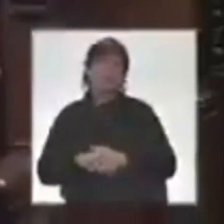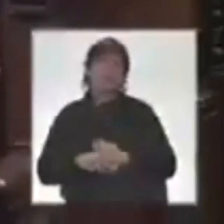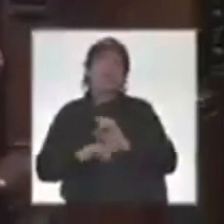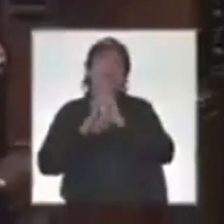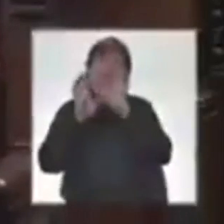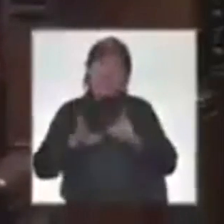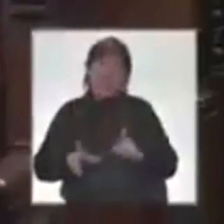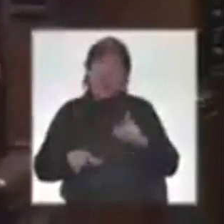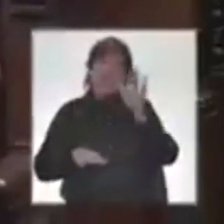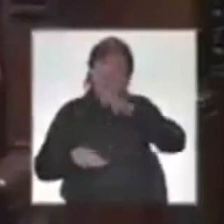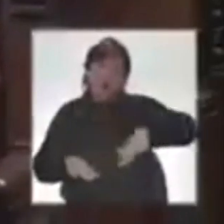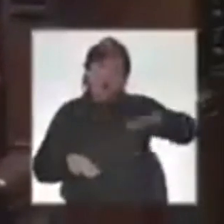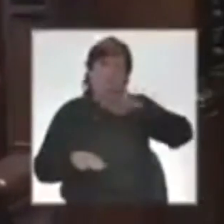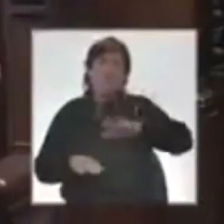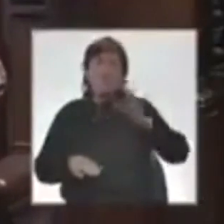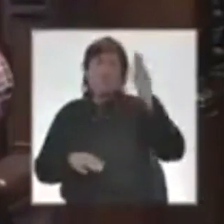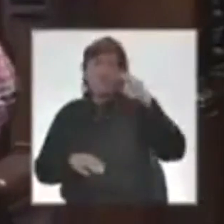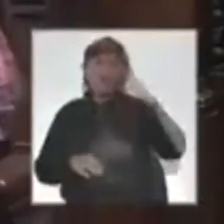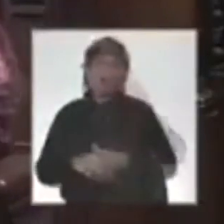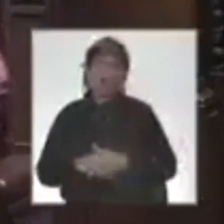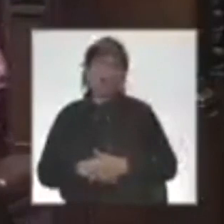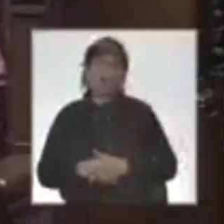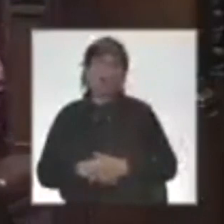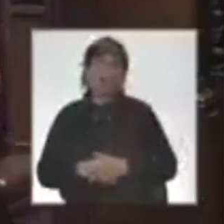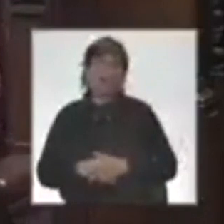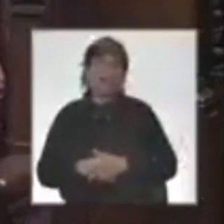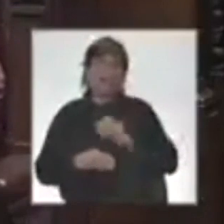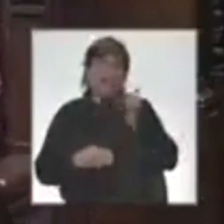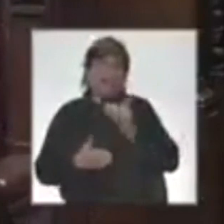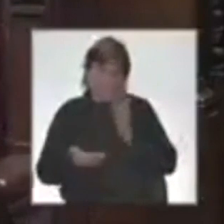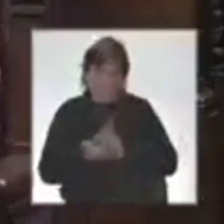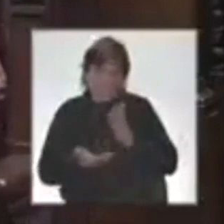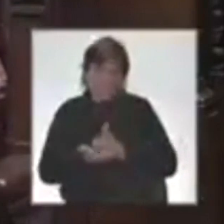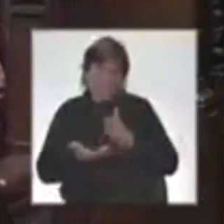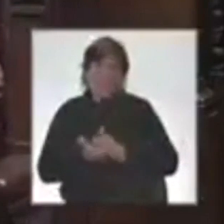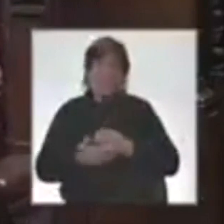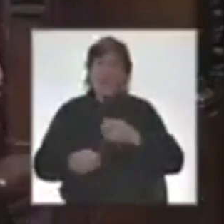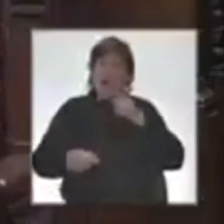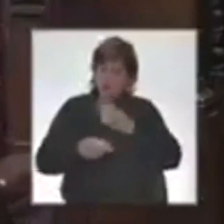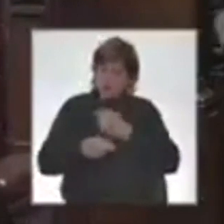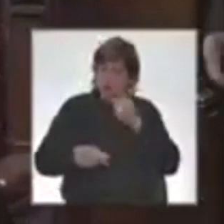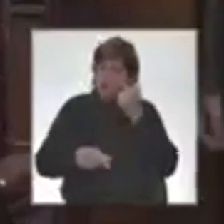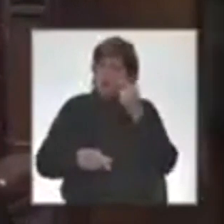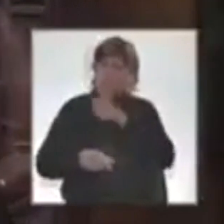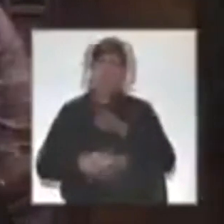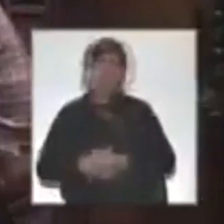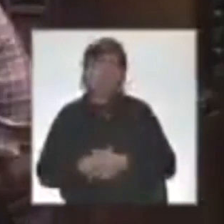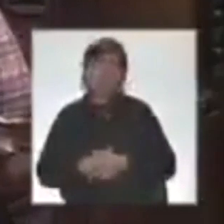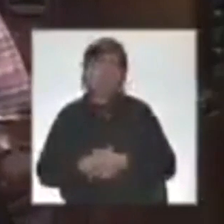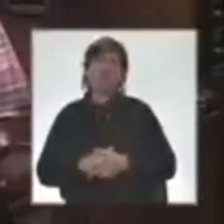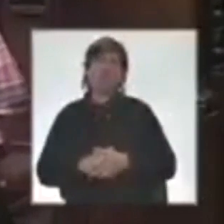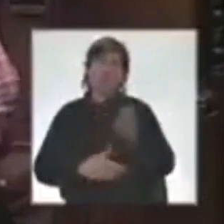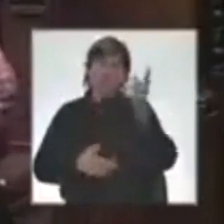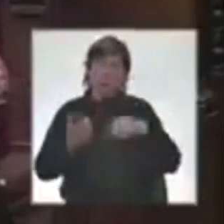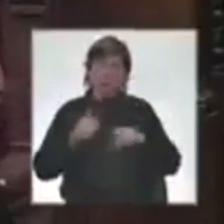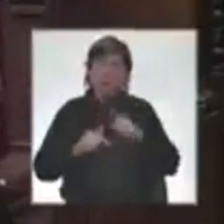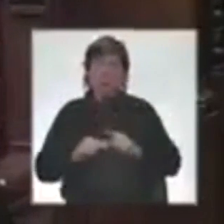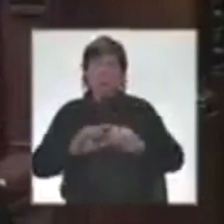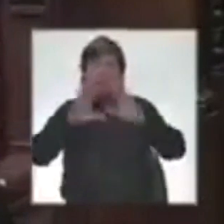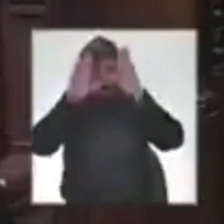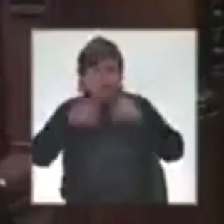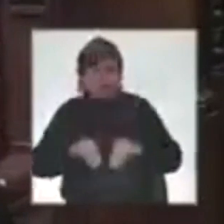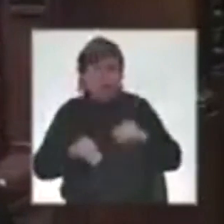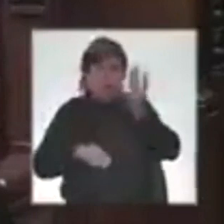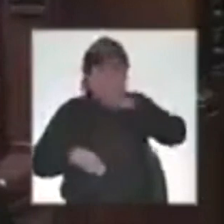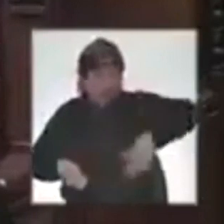pueblo cubano tiene derecho a movilizarse, tiene derecho a señalar lo que le parece que está mal de su gobierno, pero todo el pueblo cubano